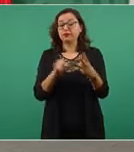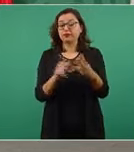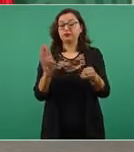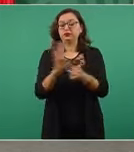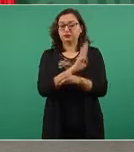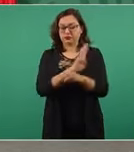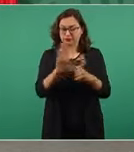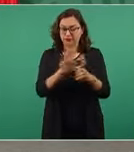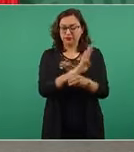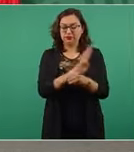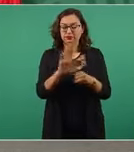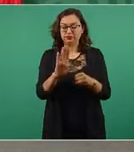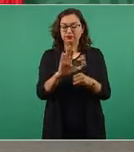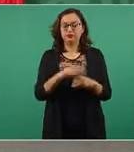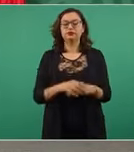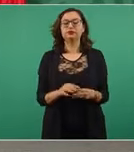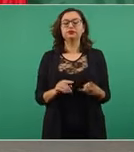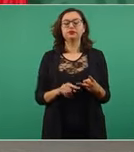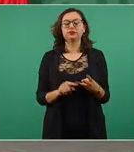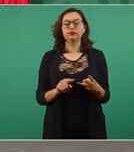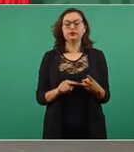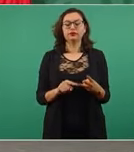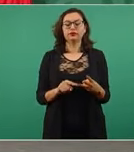que le vaya bien a los de abajo